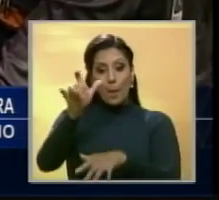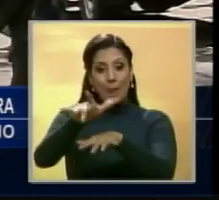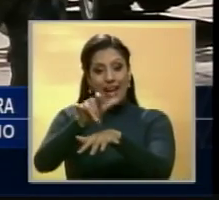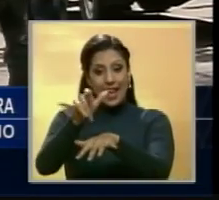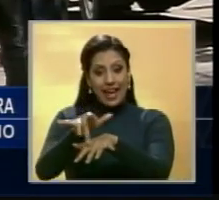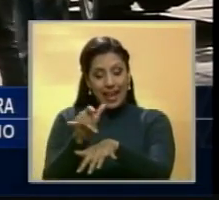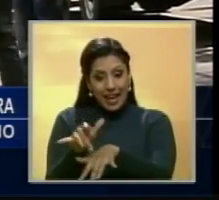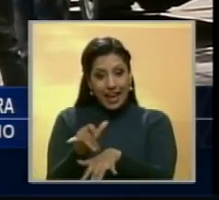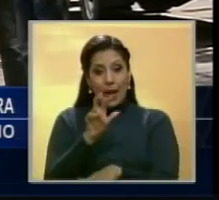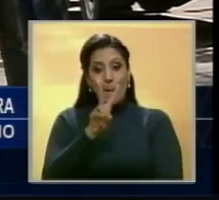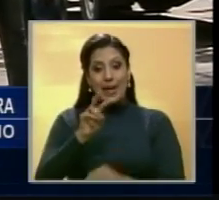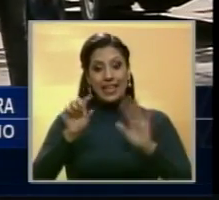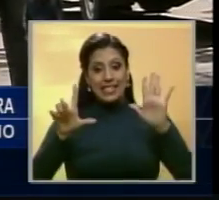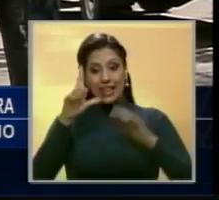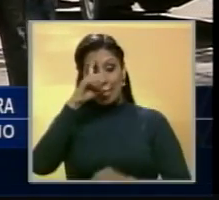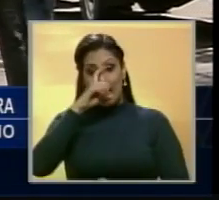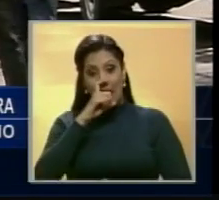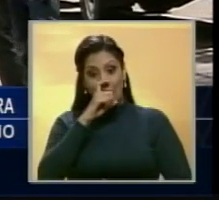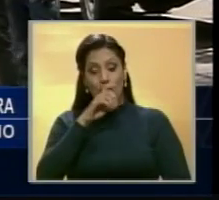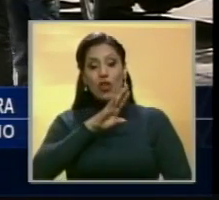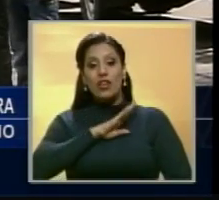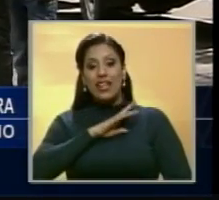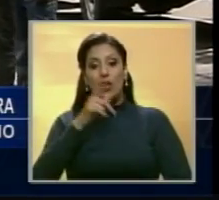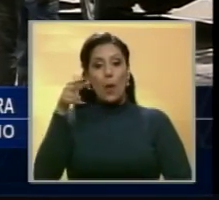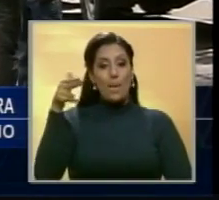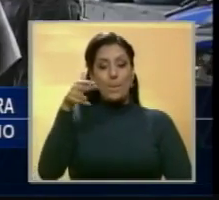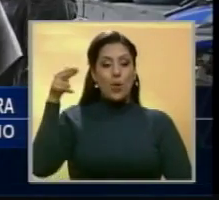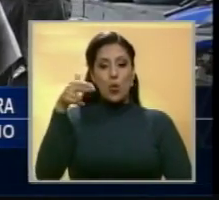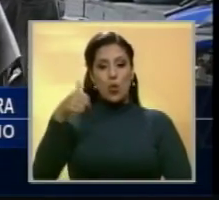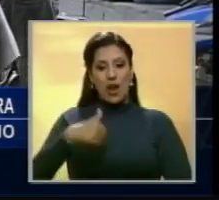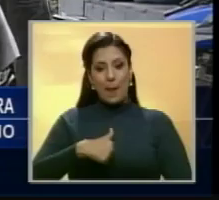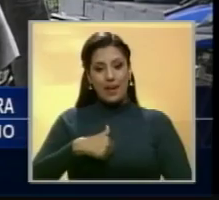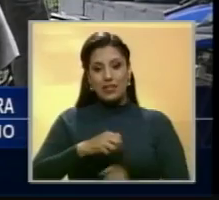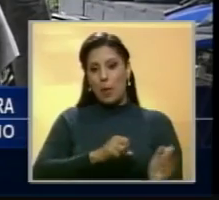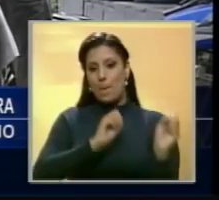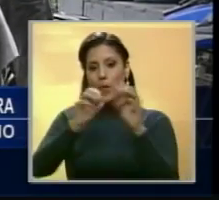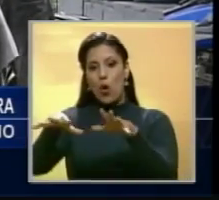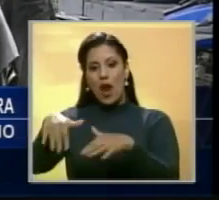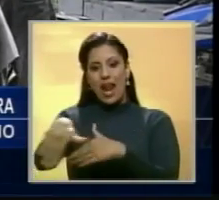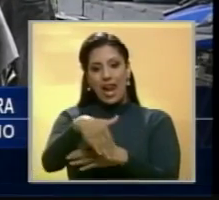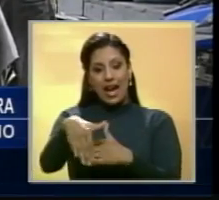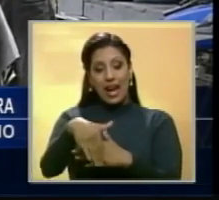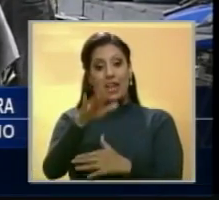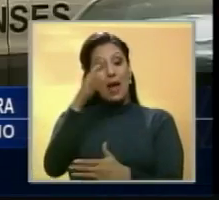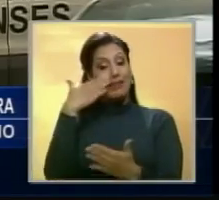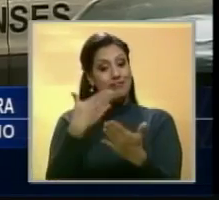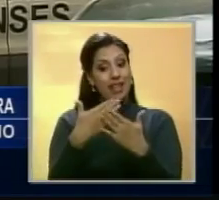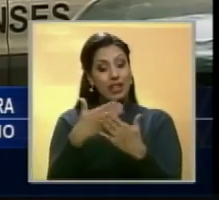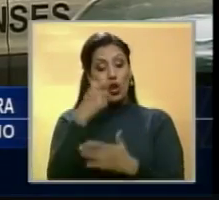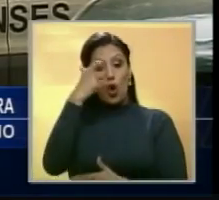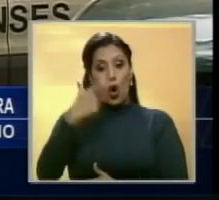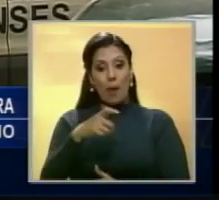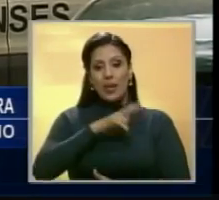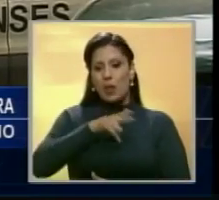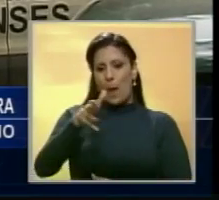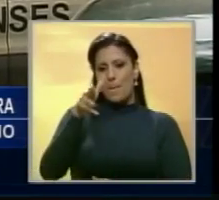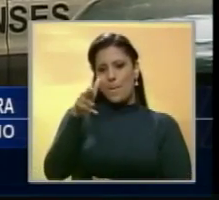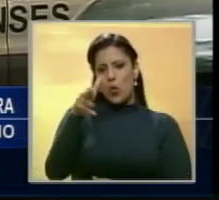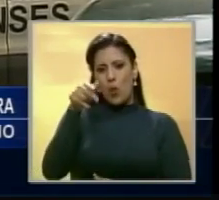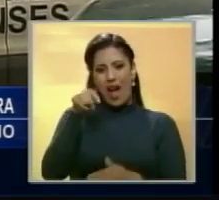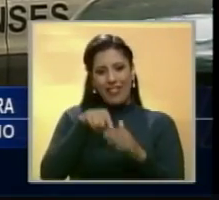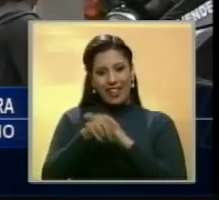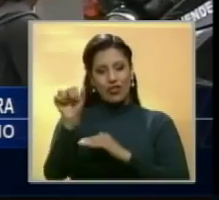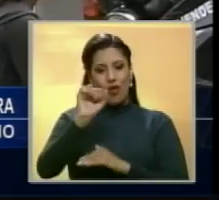Keudwin Alexander Suárez, de 27 años, quien recibió un disparo en el pecho y fue lanzado a la calle. Según testigos, Cabrera le habría disparado dentro